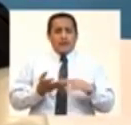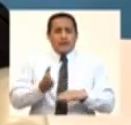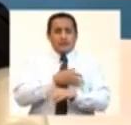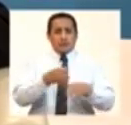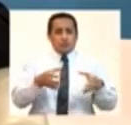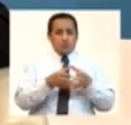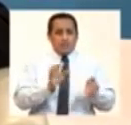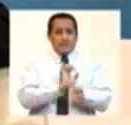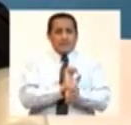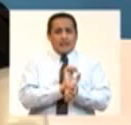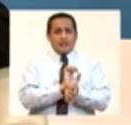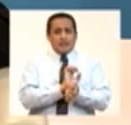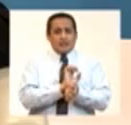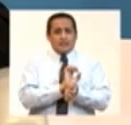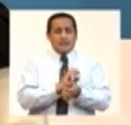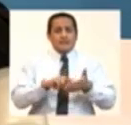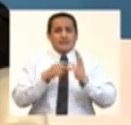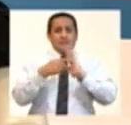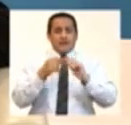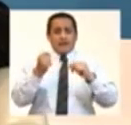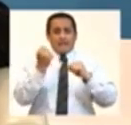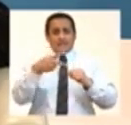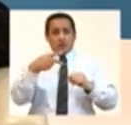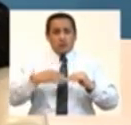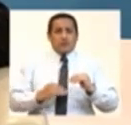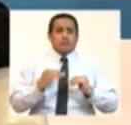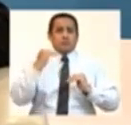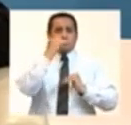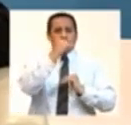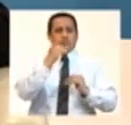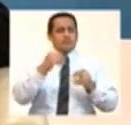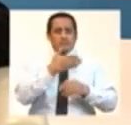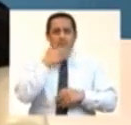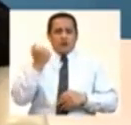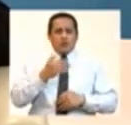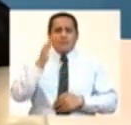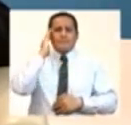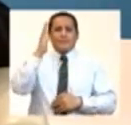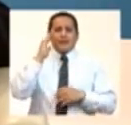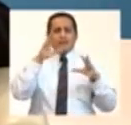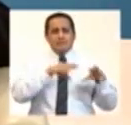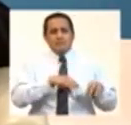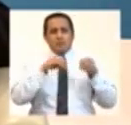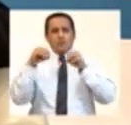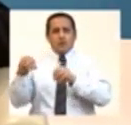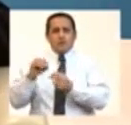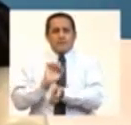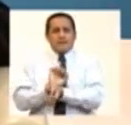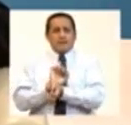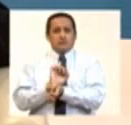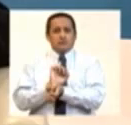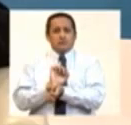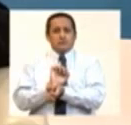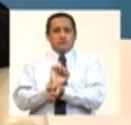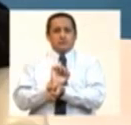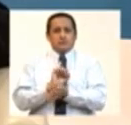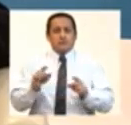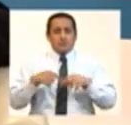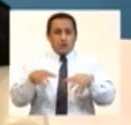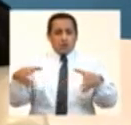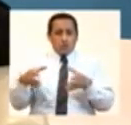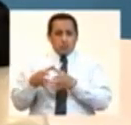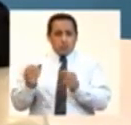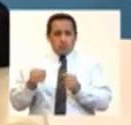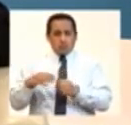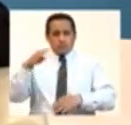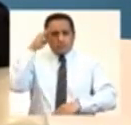del penal, esto es, la segunda instancia, determinó que sean trasladados de cárcel.